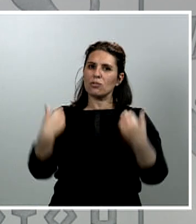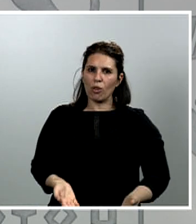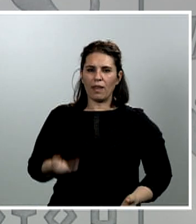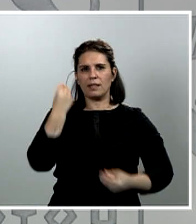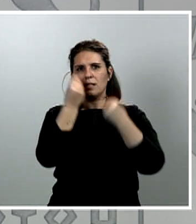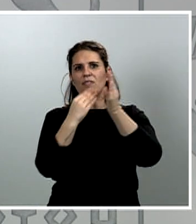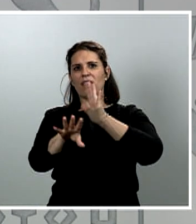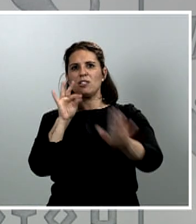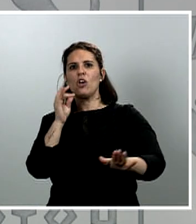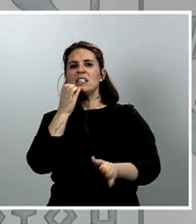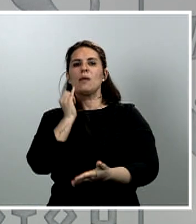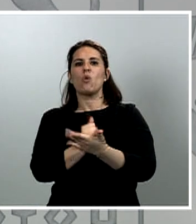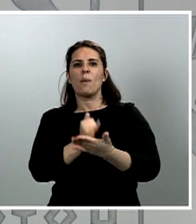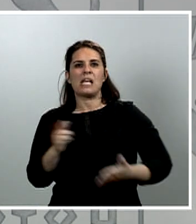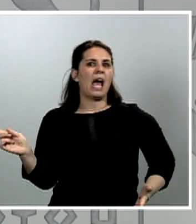toda la población.